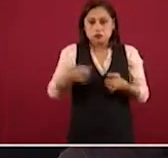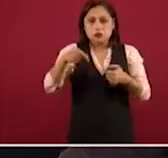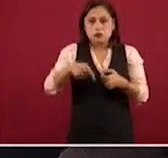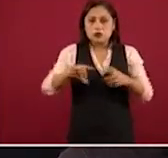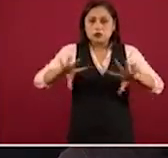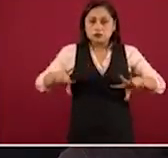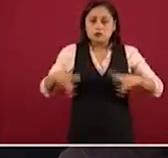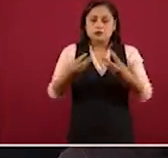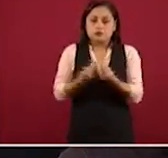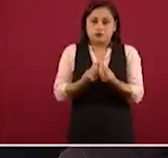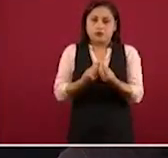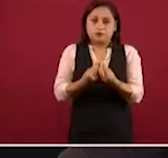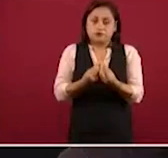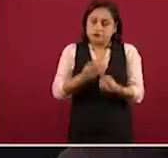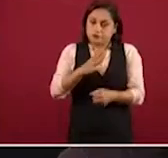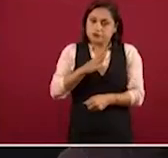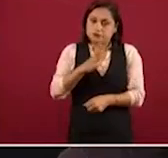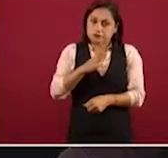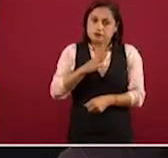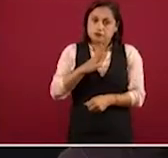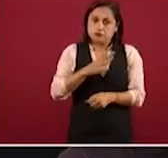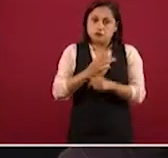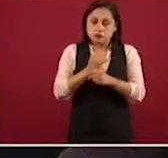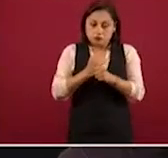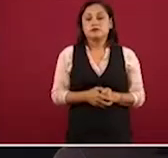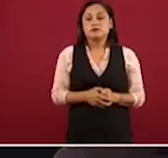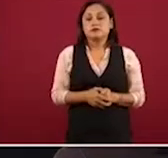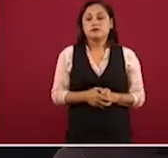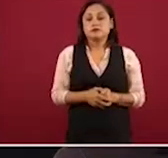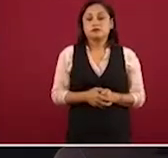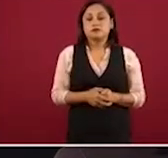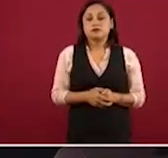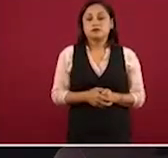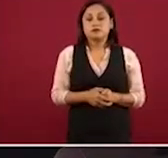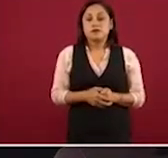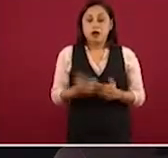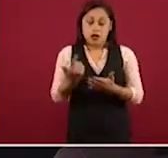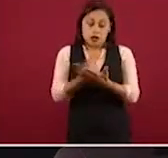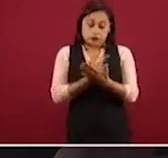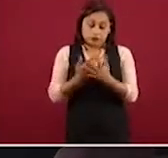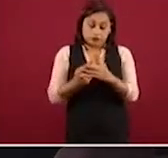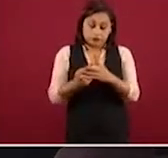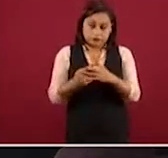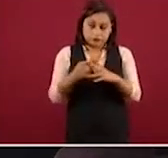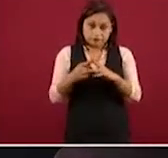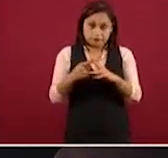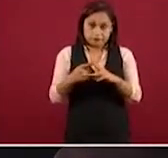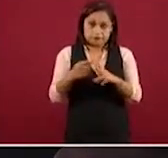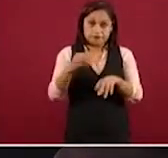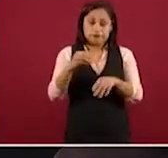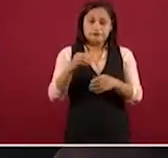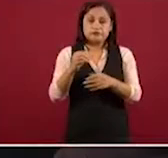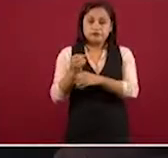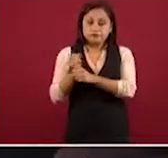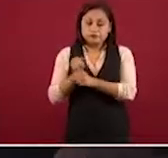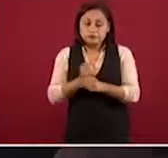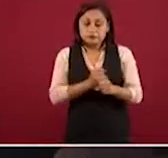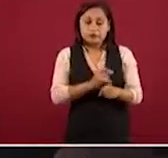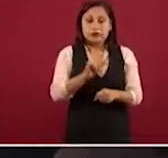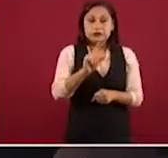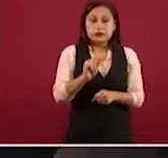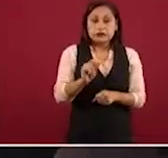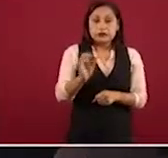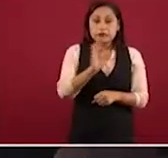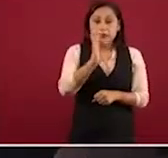Son las lo que tenemos de información. Estadísticamente, 70% de las armas que se aseguran en